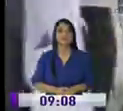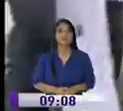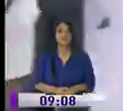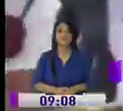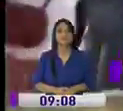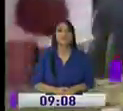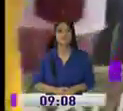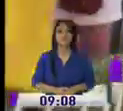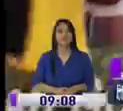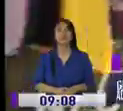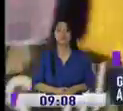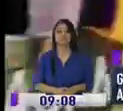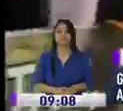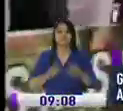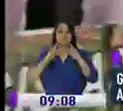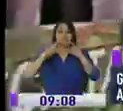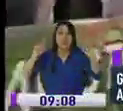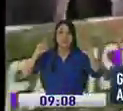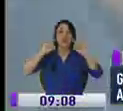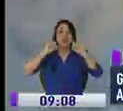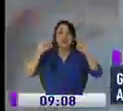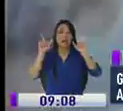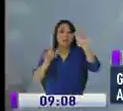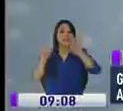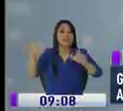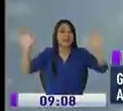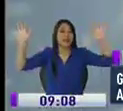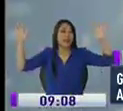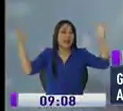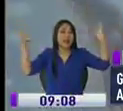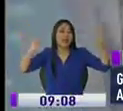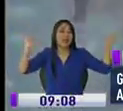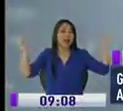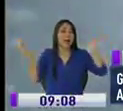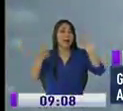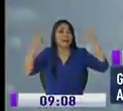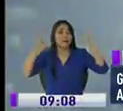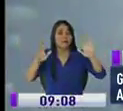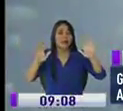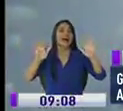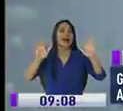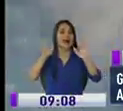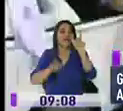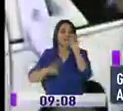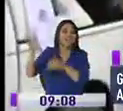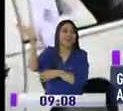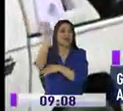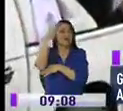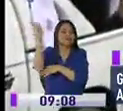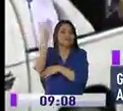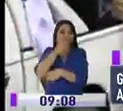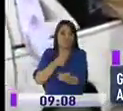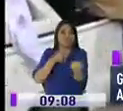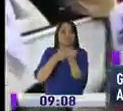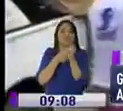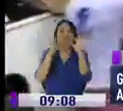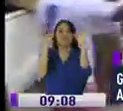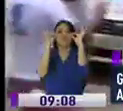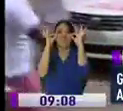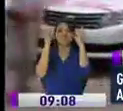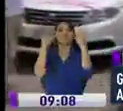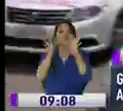Al coro de Vamos por el Cambio y flameando las banderas, los simpatizantes de Guillermo Lasso se hicieron presentes en el Cantón Durán